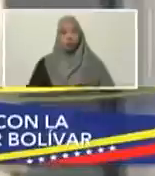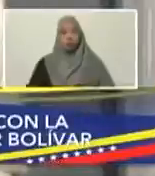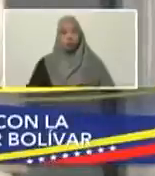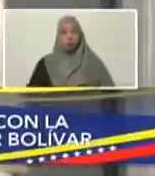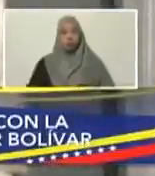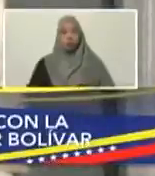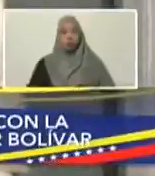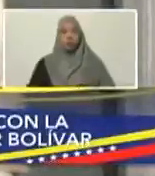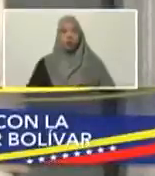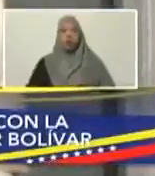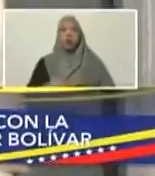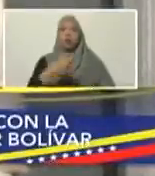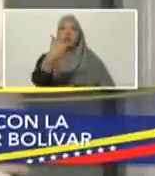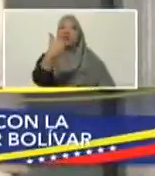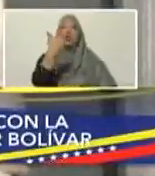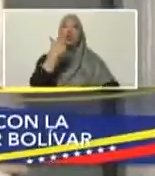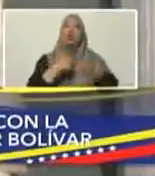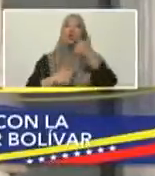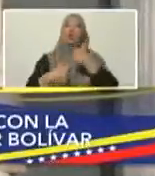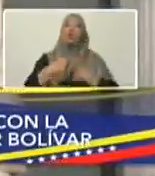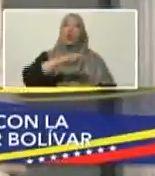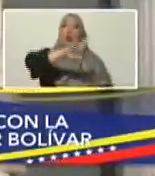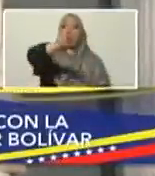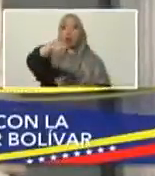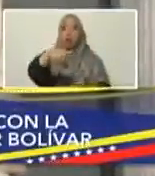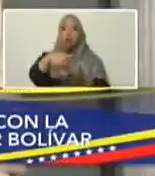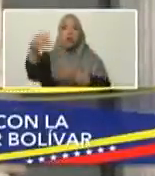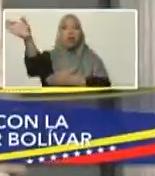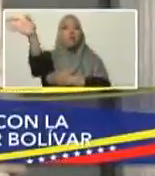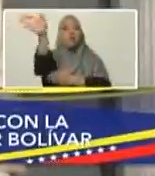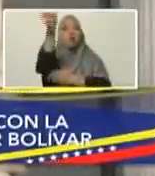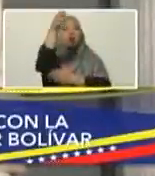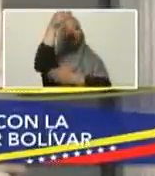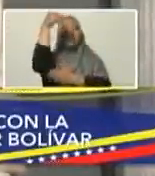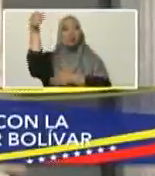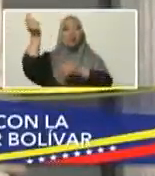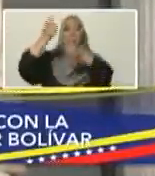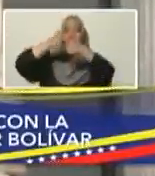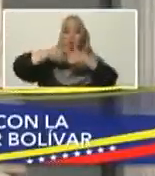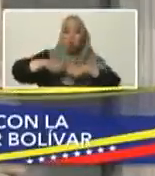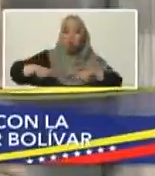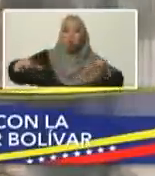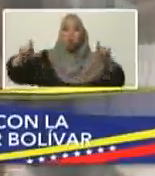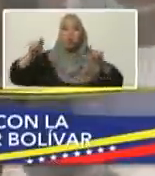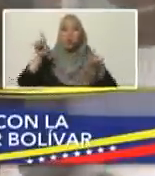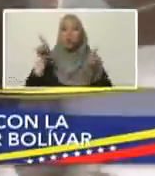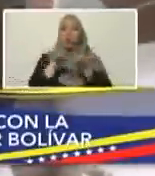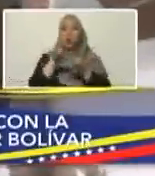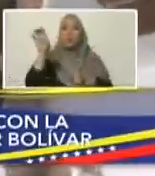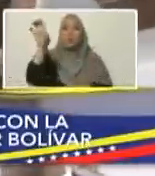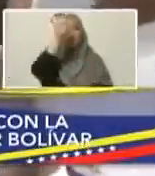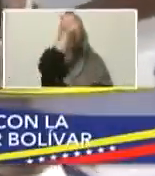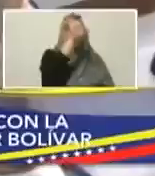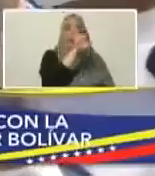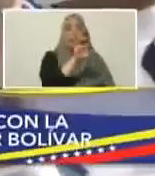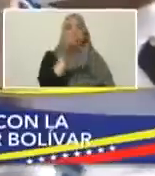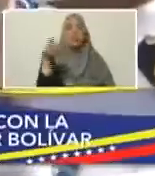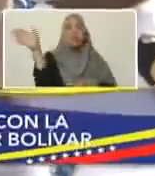delante del tricolor nacional y de las banderas de los países libertados por Bolívar.